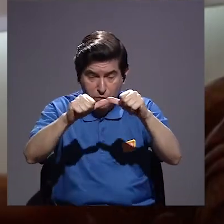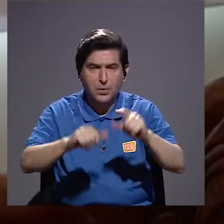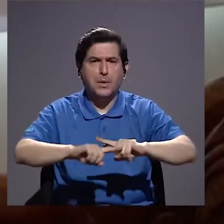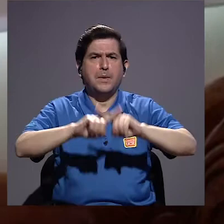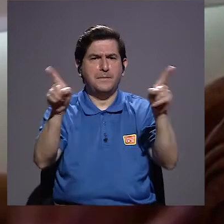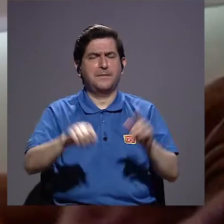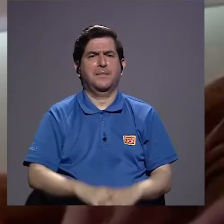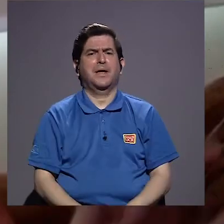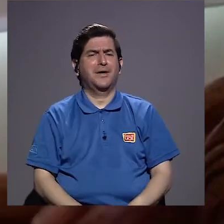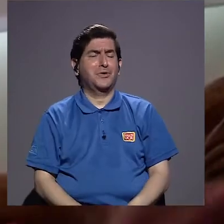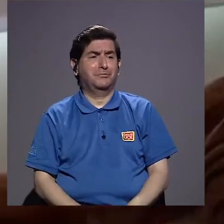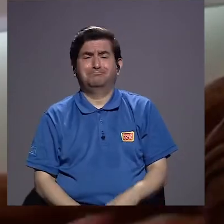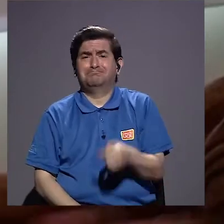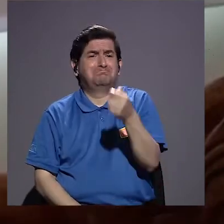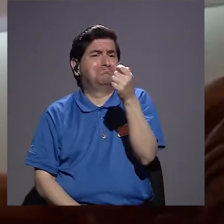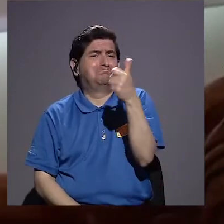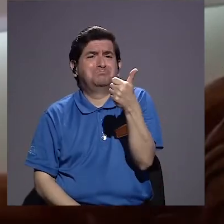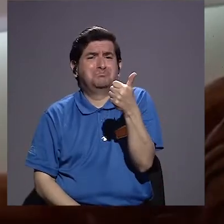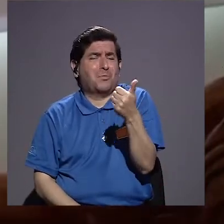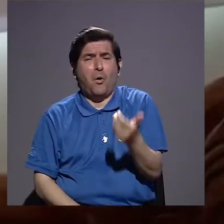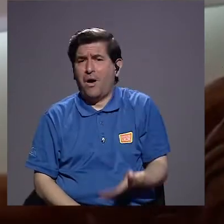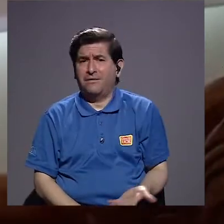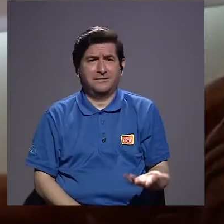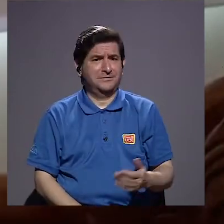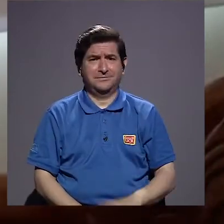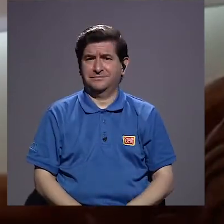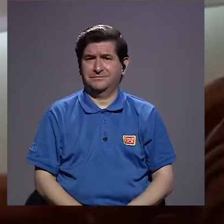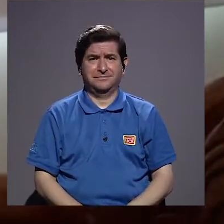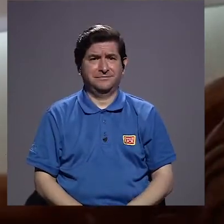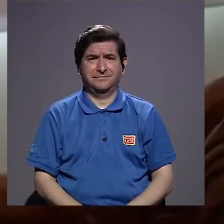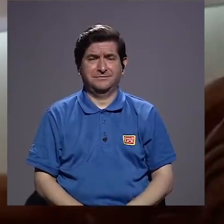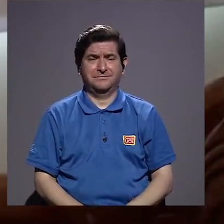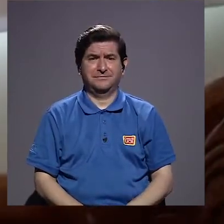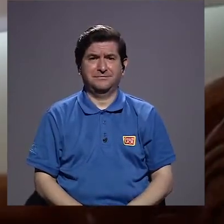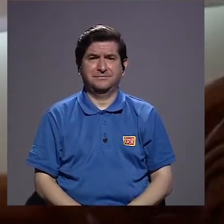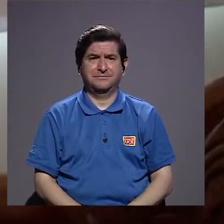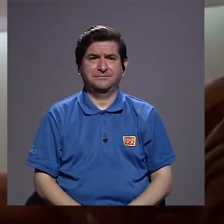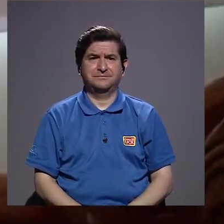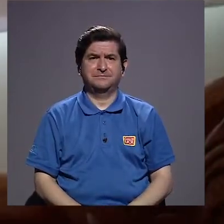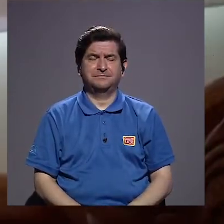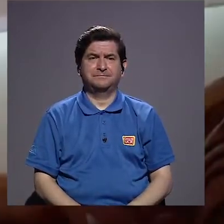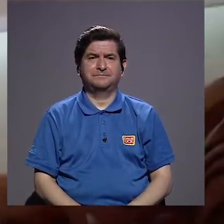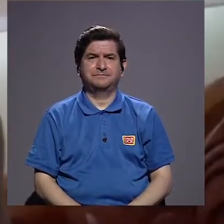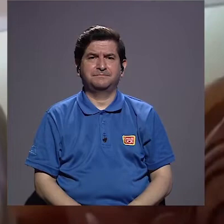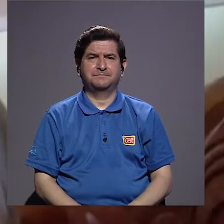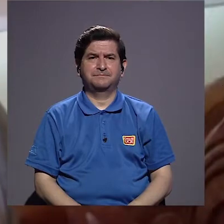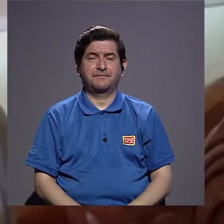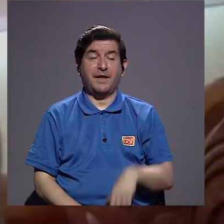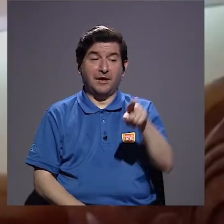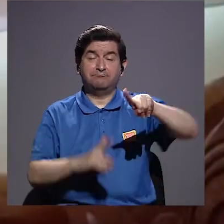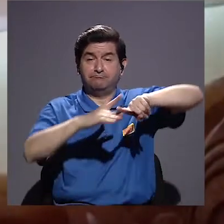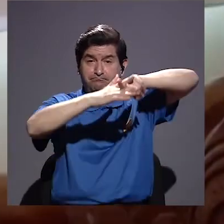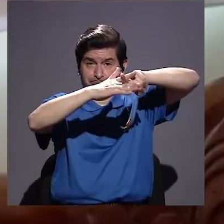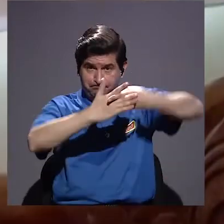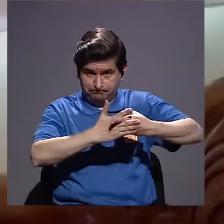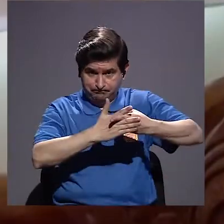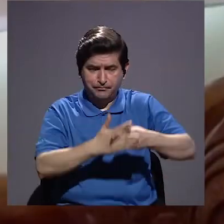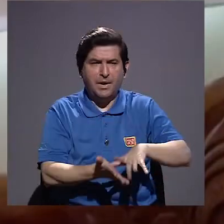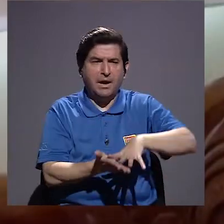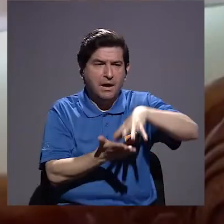Pero eran contadas con los dedos de una mano. Entonces, ahí empieza